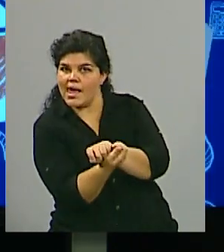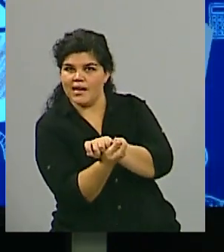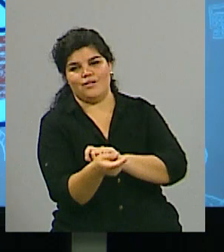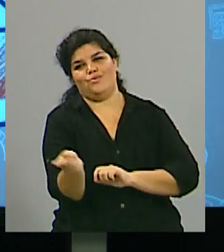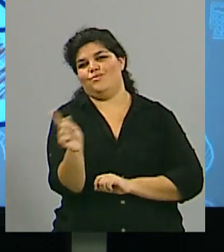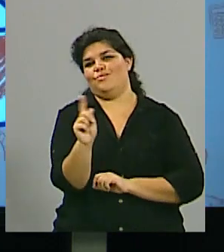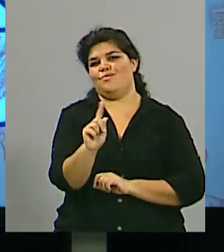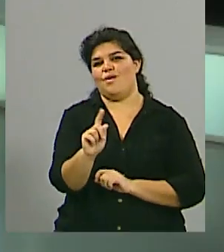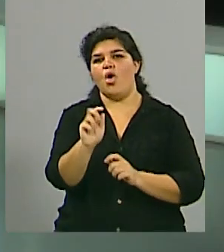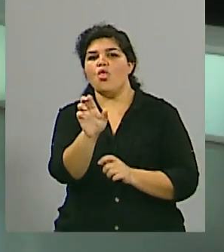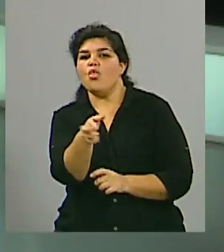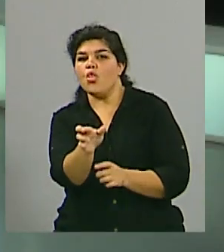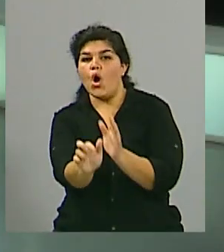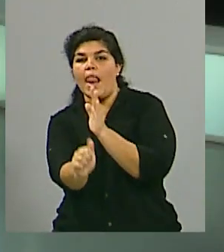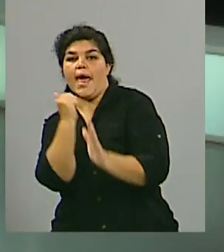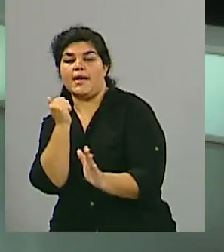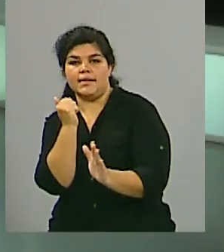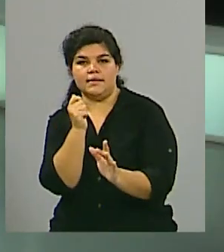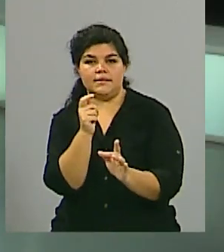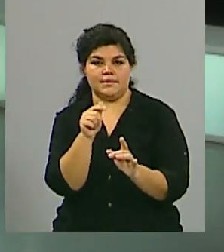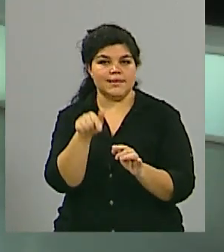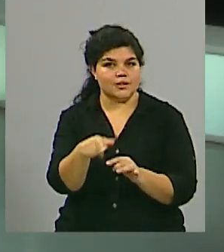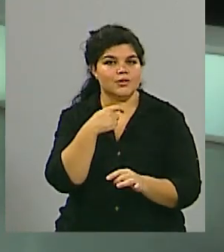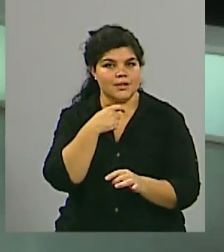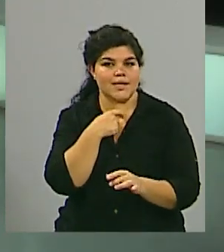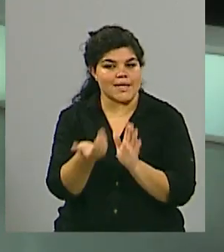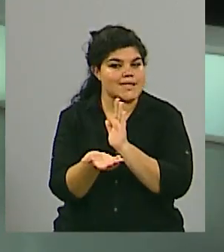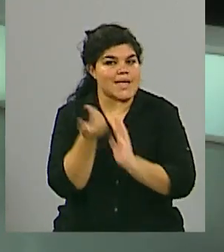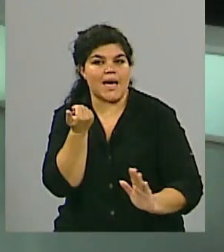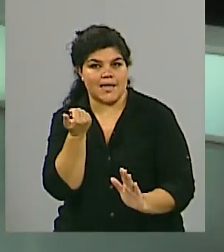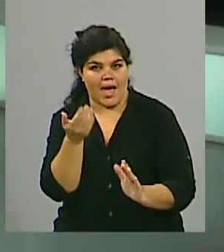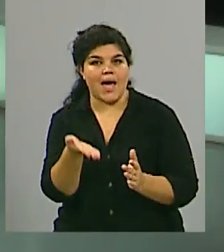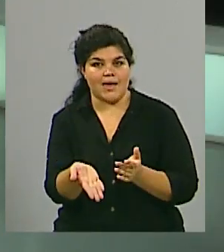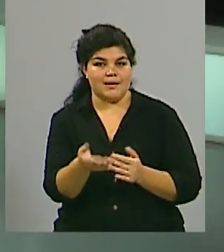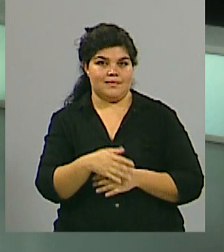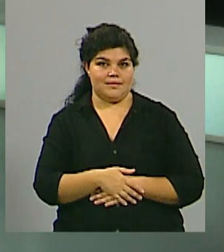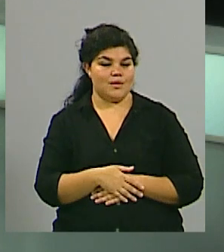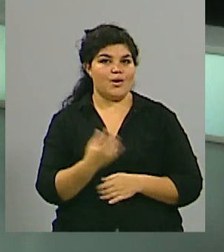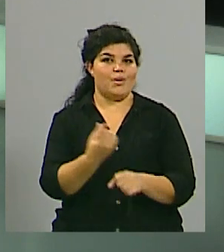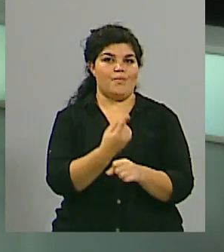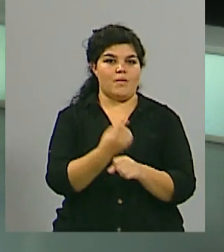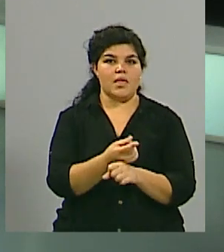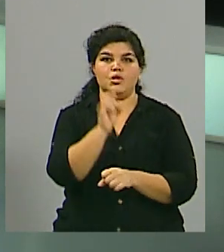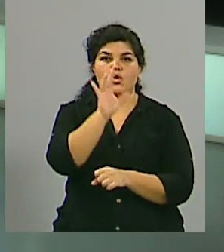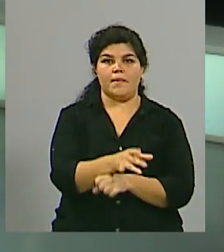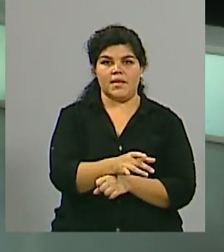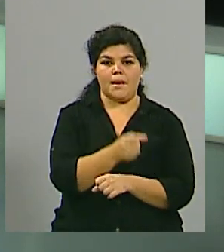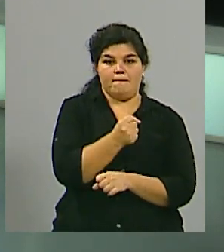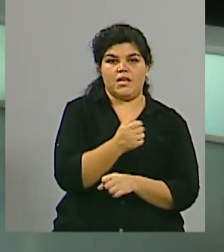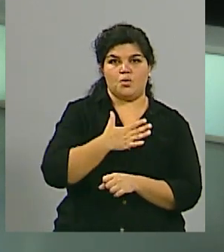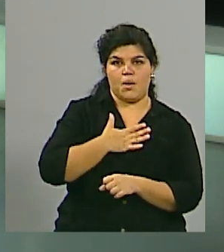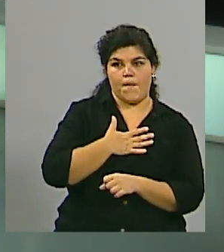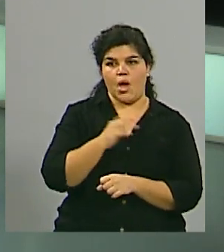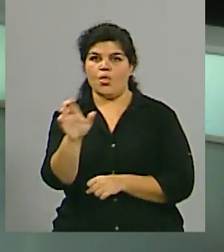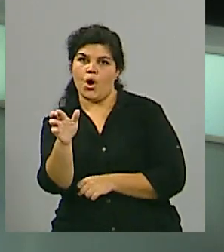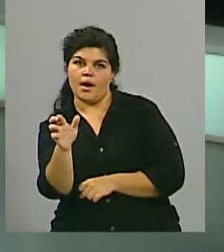eliminar al dólar como un intermedio. Lo cual, eso es un detalle importante a tener en cuenta, porque otra cosa que se estuvo discutiendo mucho